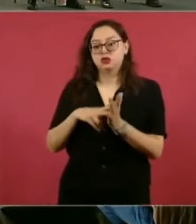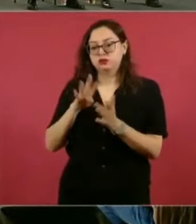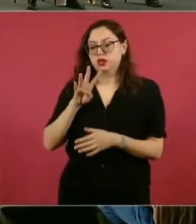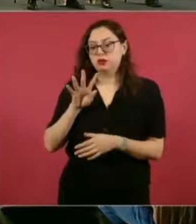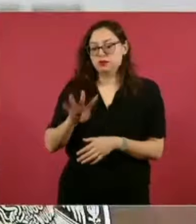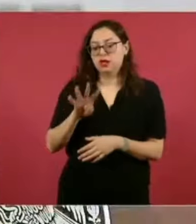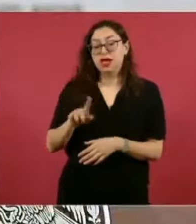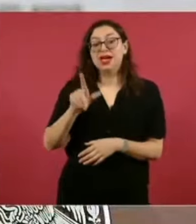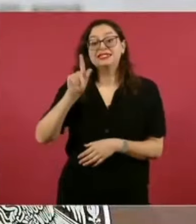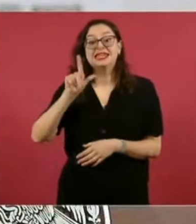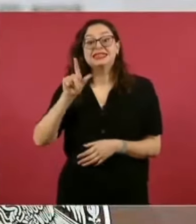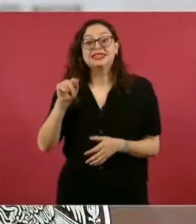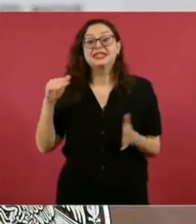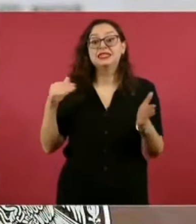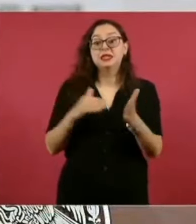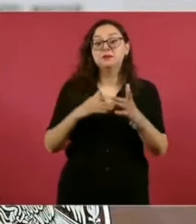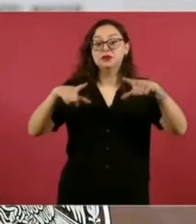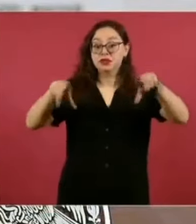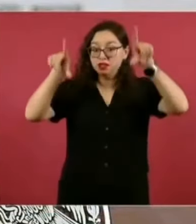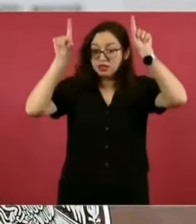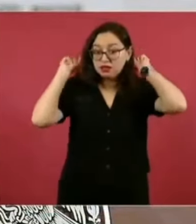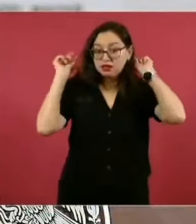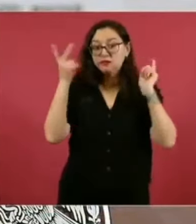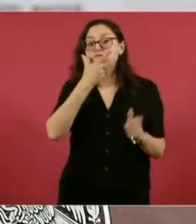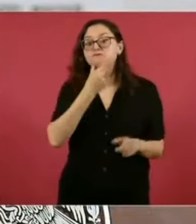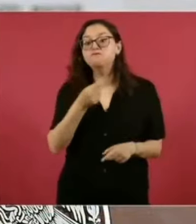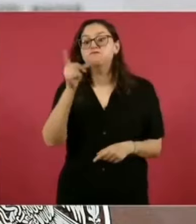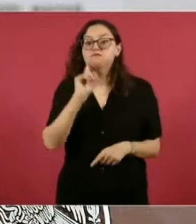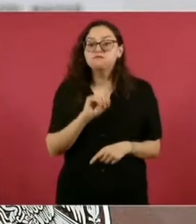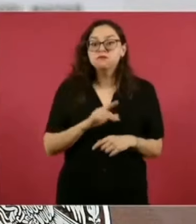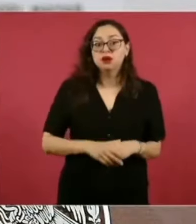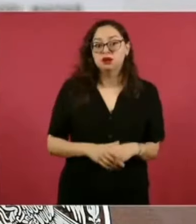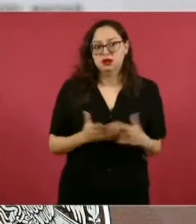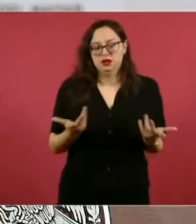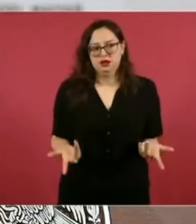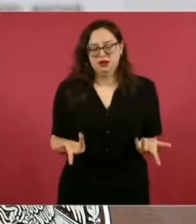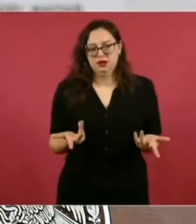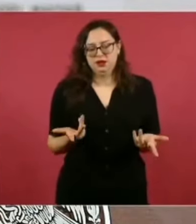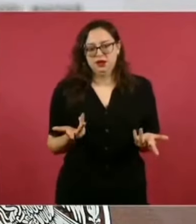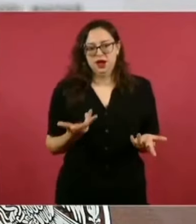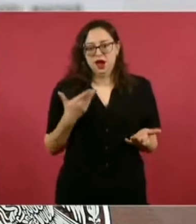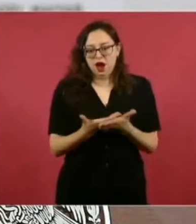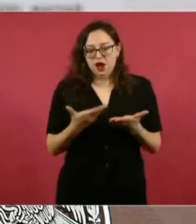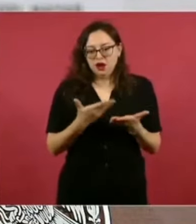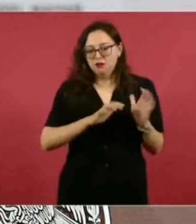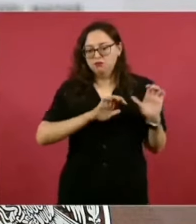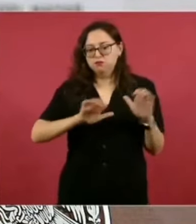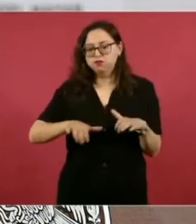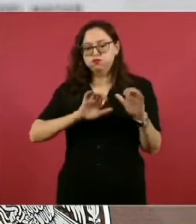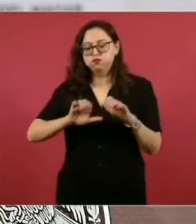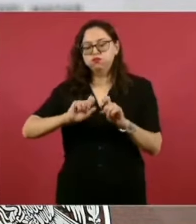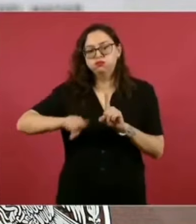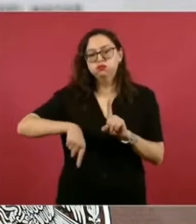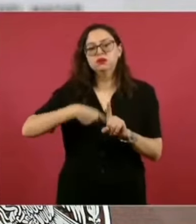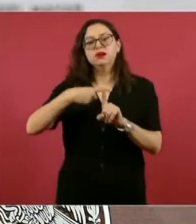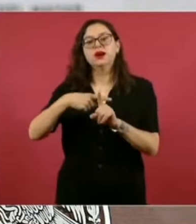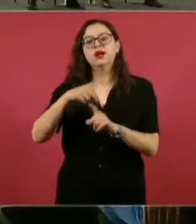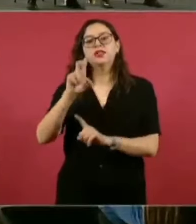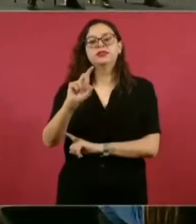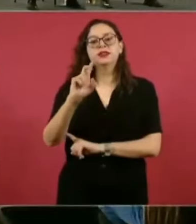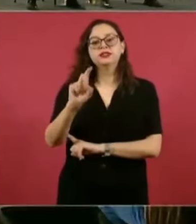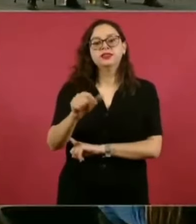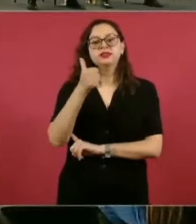70,859 enfermeras y enfermeros. En los 23 estados para la atención de personas sin seguridad social se han contratado a 36,000, insisto,